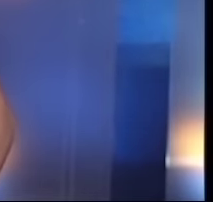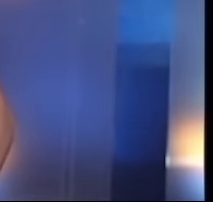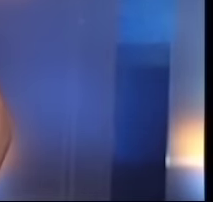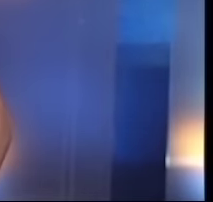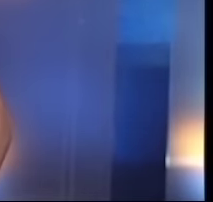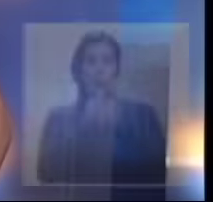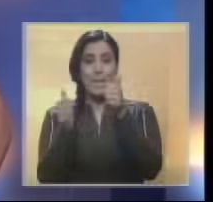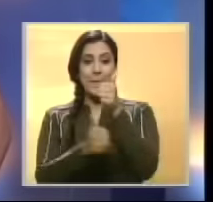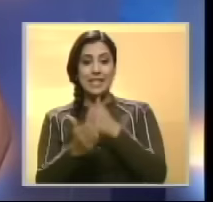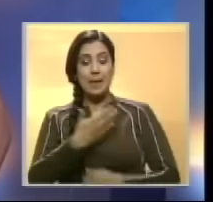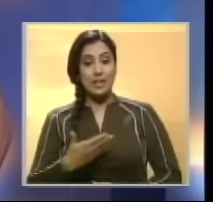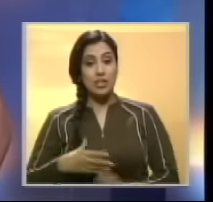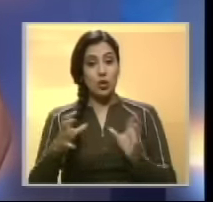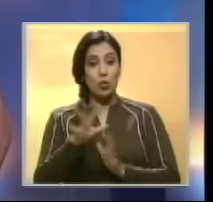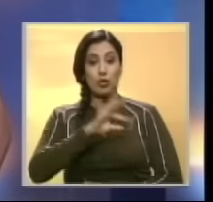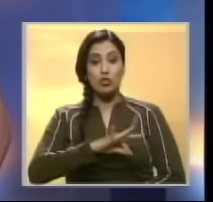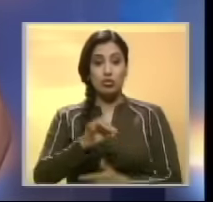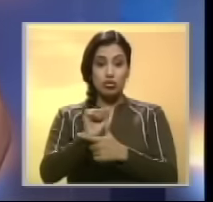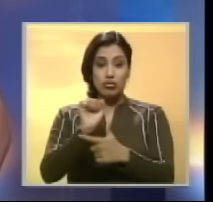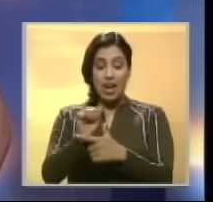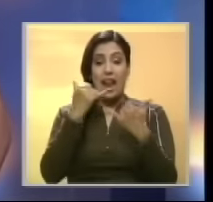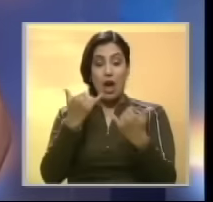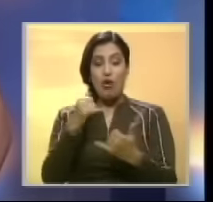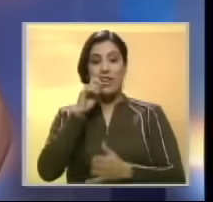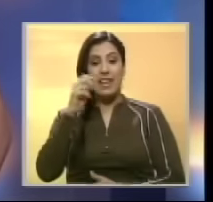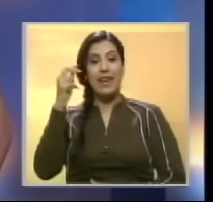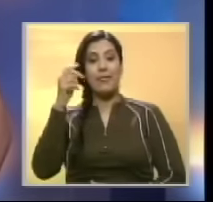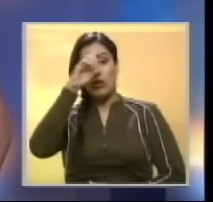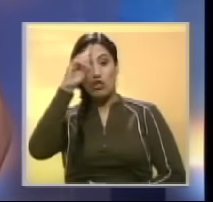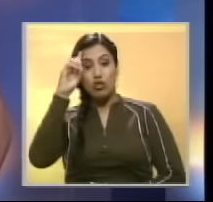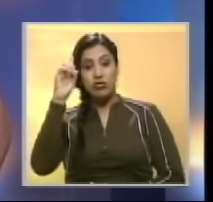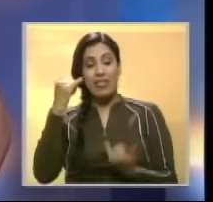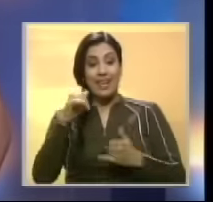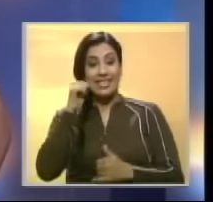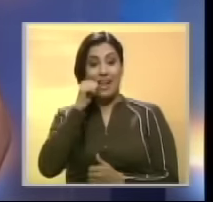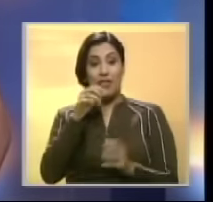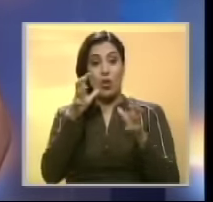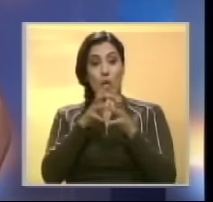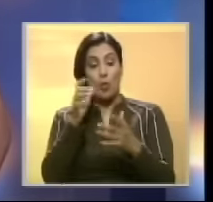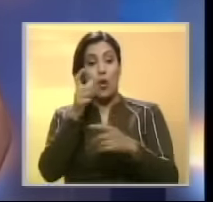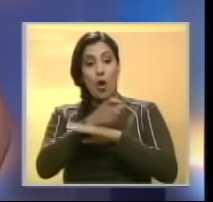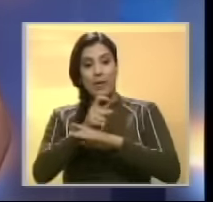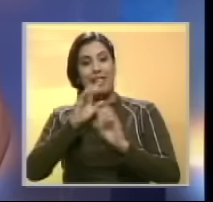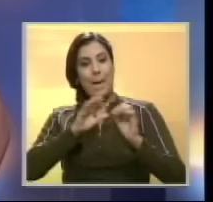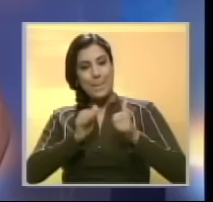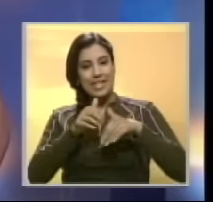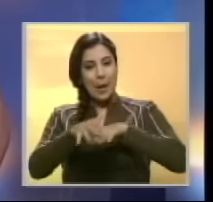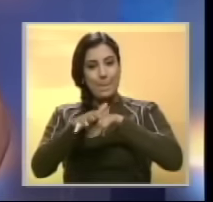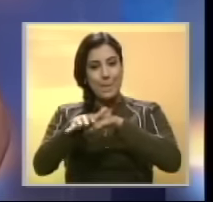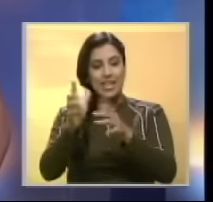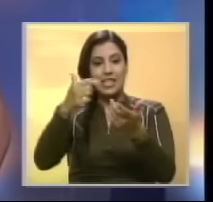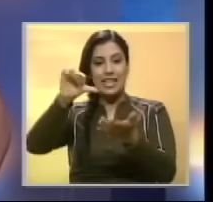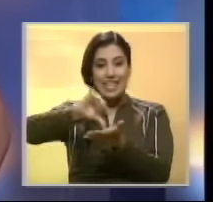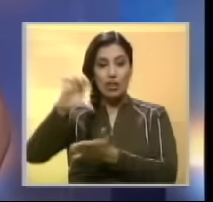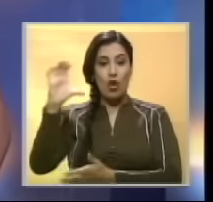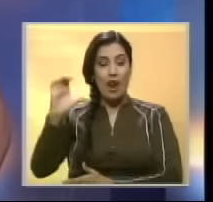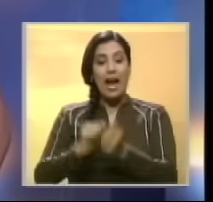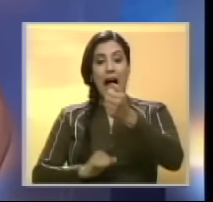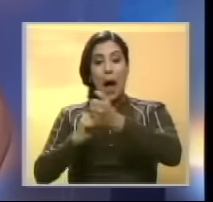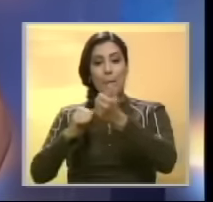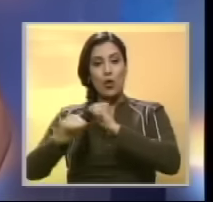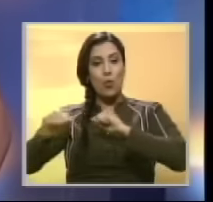el vicepresidente del partido socialista Unido de Venezuela diosdado cabello informó que este sábado el oficialismo realizará una marcha en el centro de Caracas en